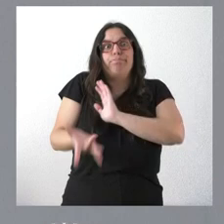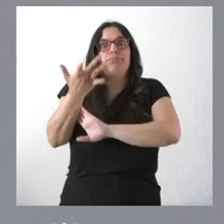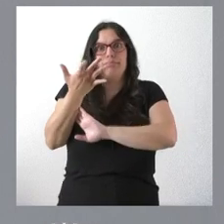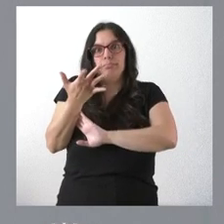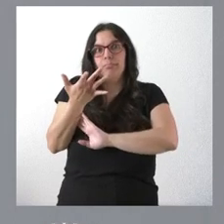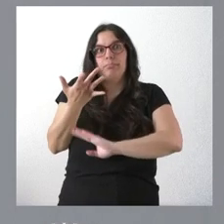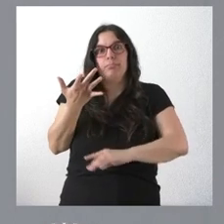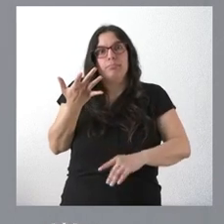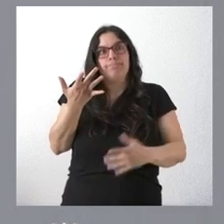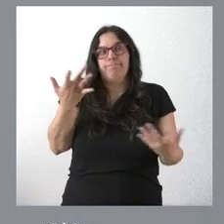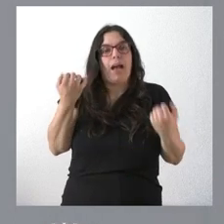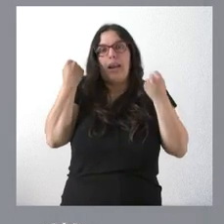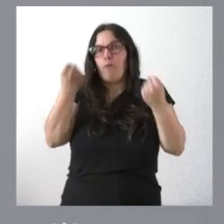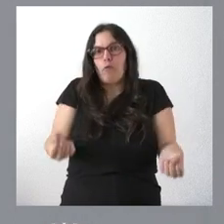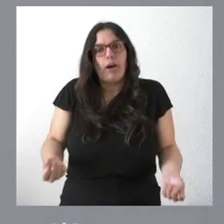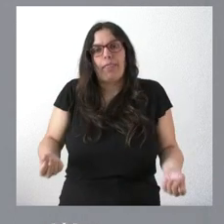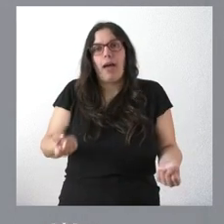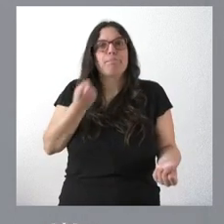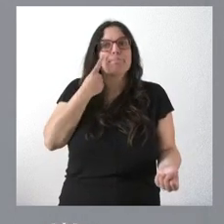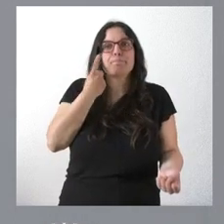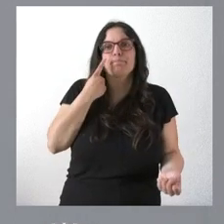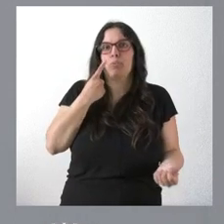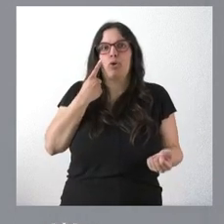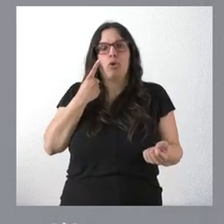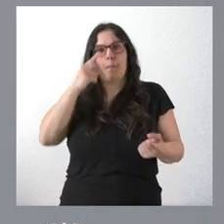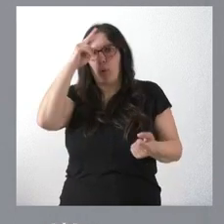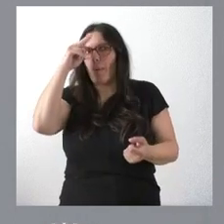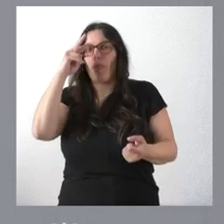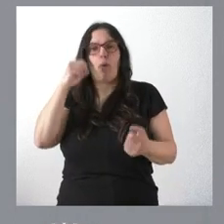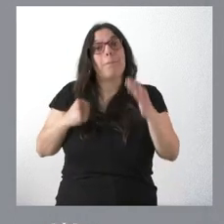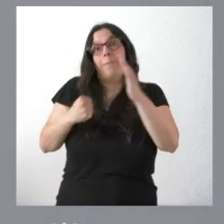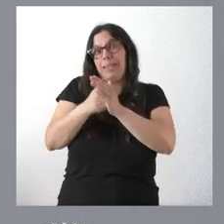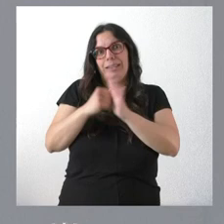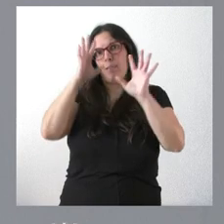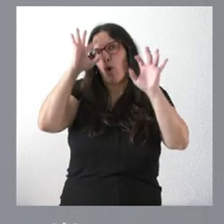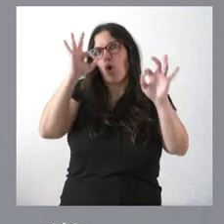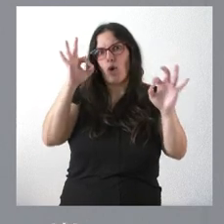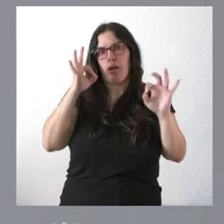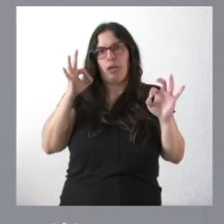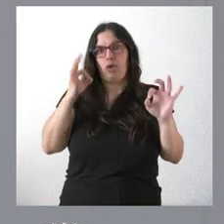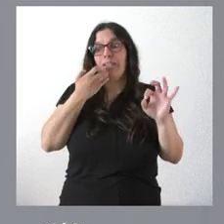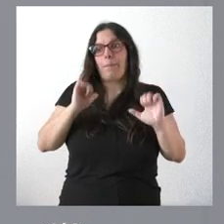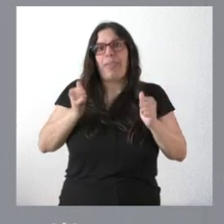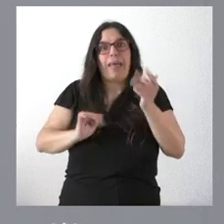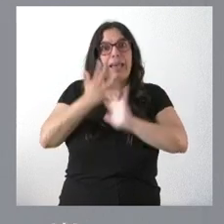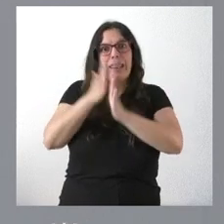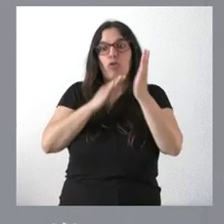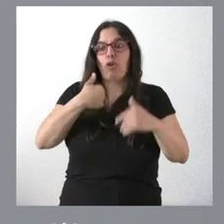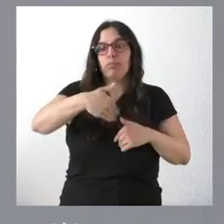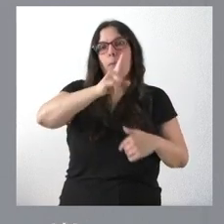seguimos necesariamente con la máxima atención y la máxima preocupación todo el escenario de ingresos de incendios para los